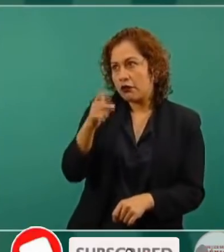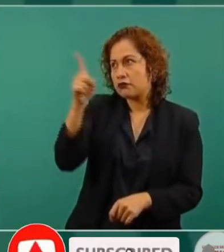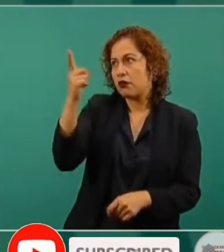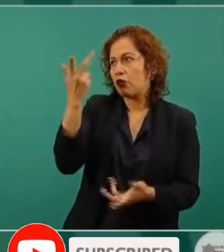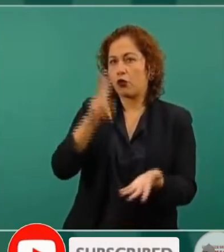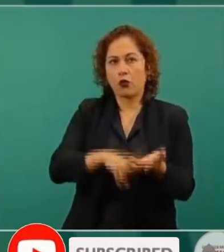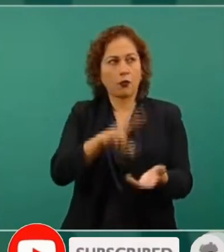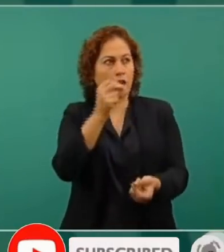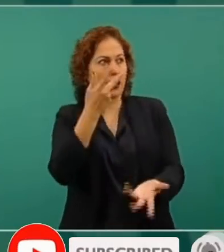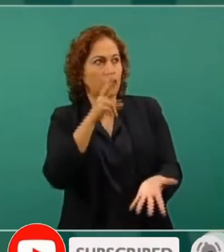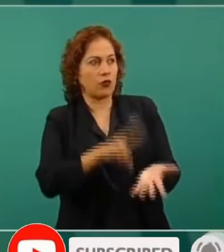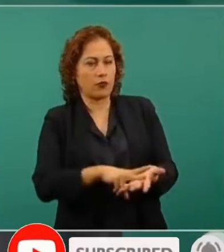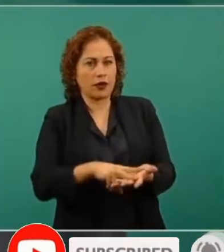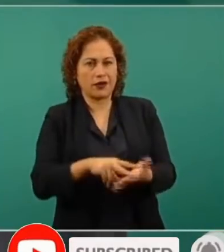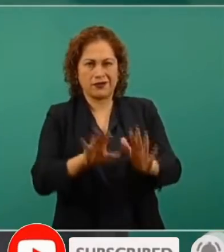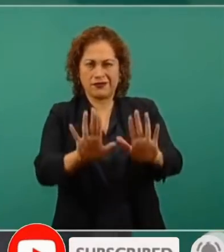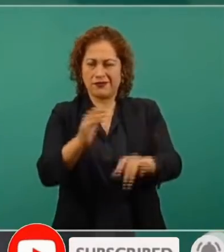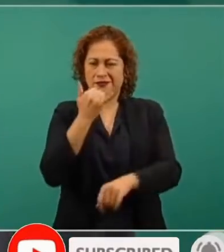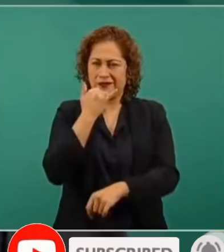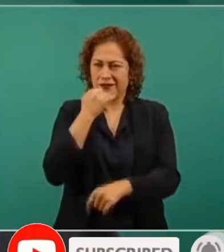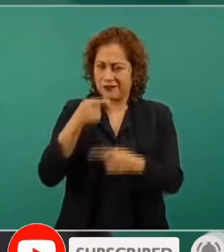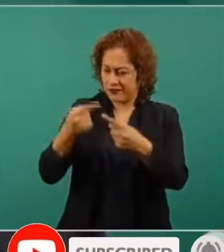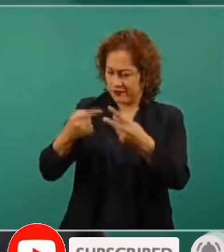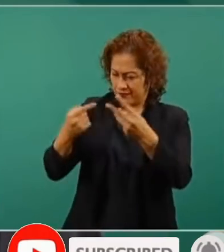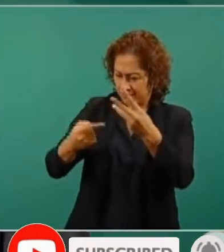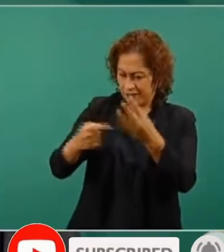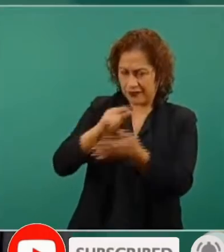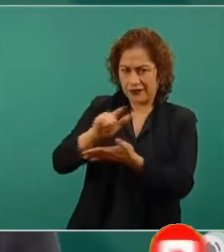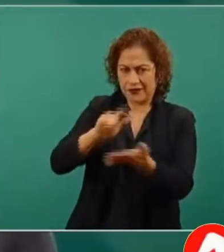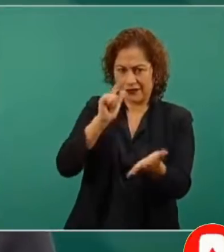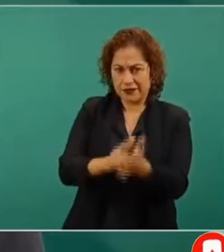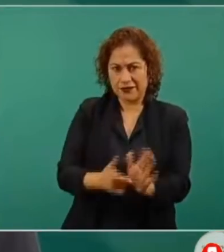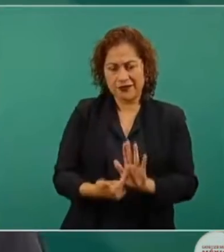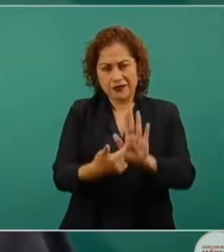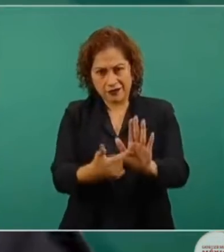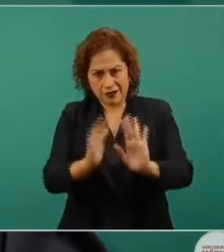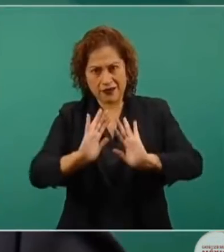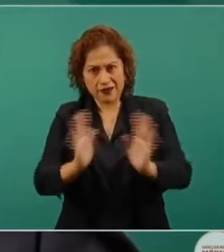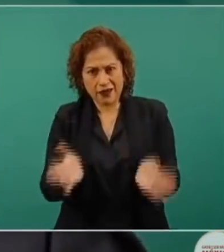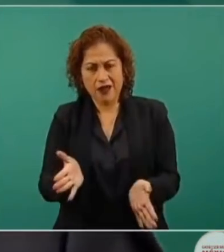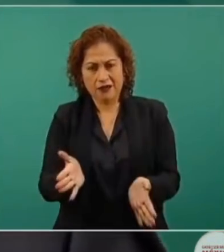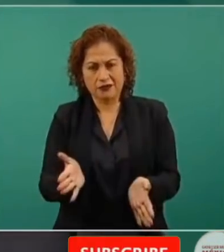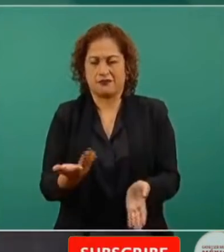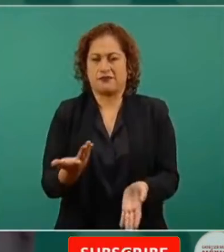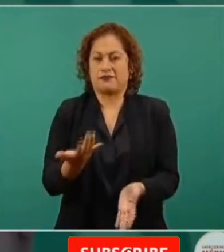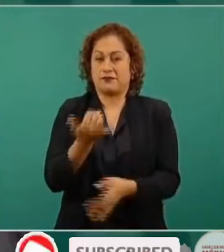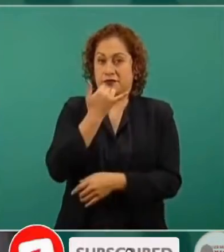señalado. Es posible que los jurisconsultos, que estos jueces creados para